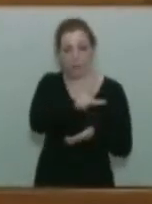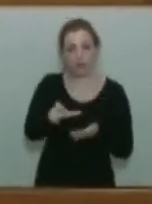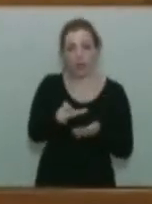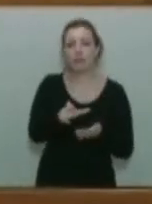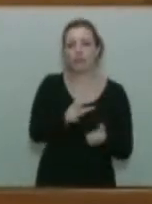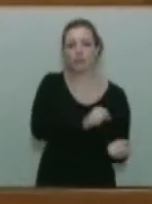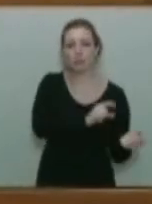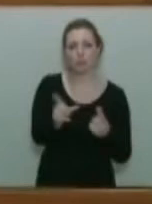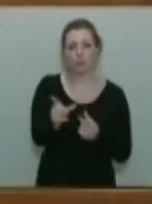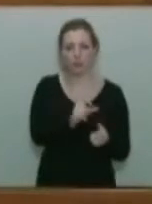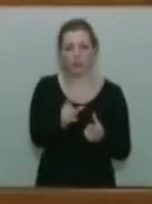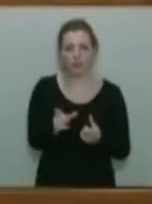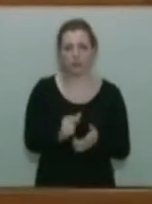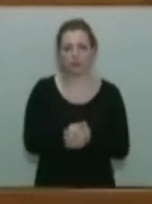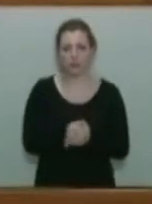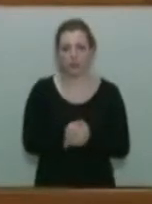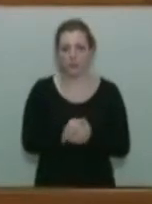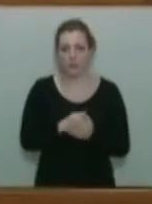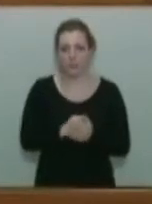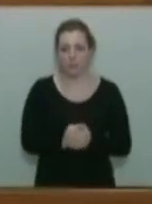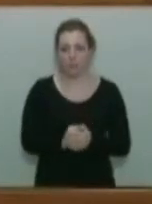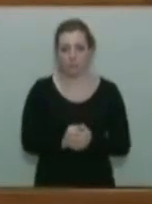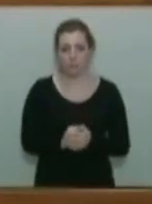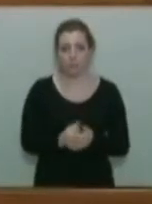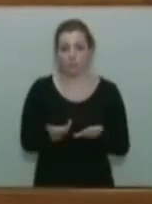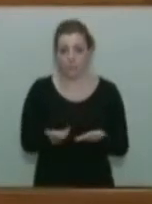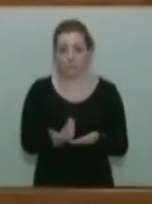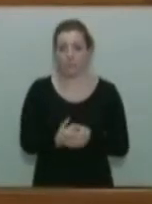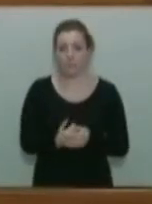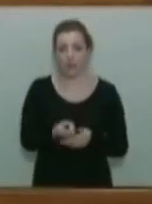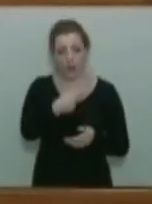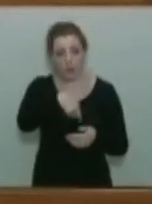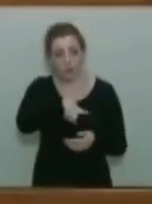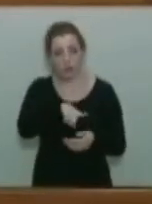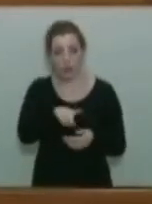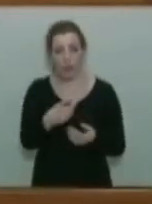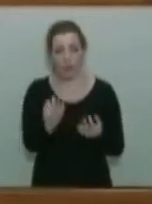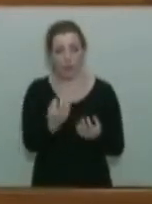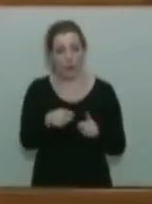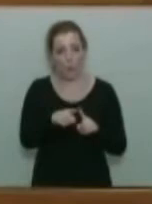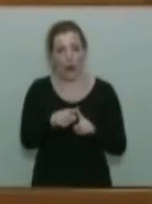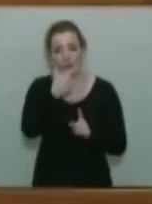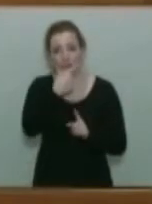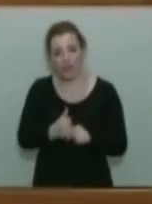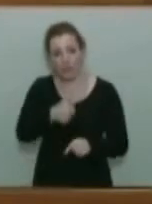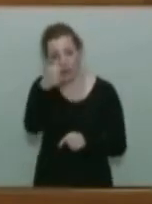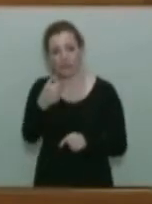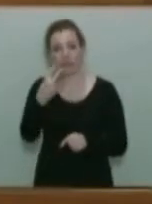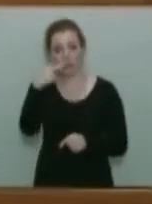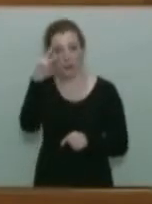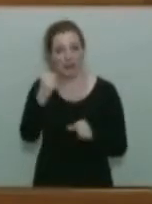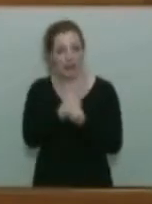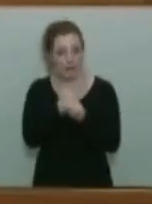necesidad de puestos de trabajo real y existente. Lo que tenemos es que facilitar experiencias laborales concretas